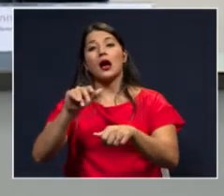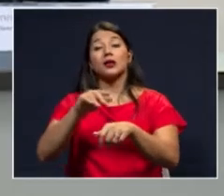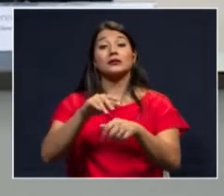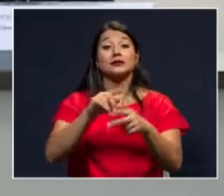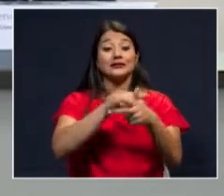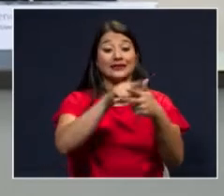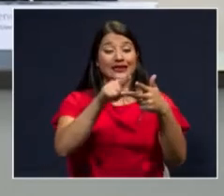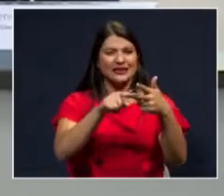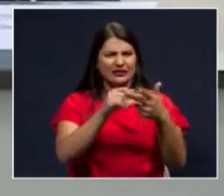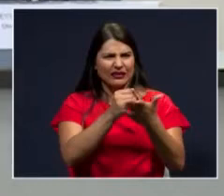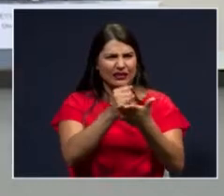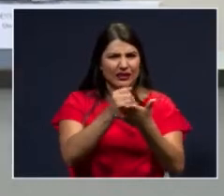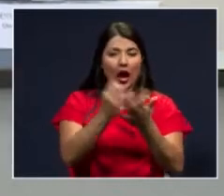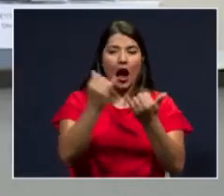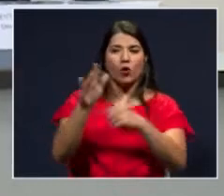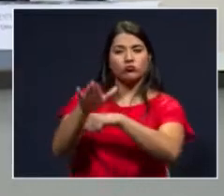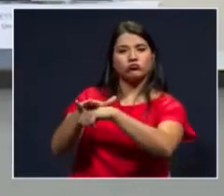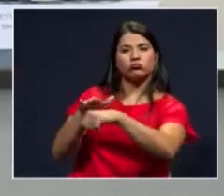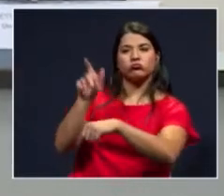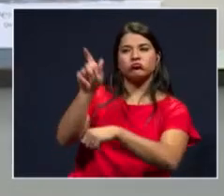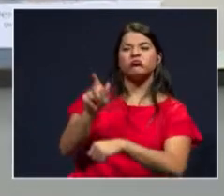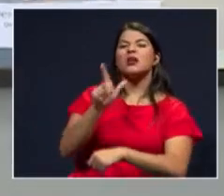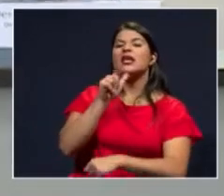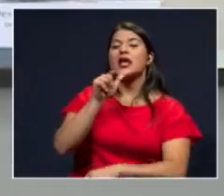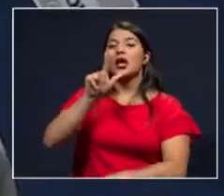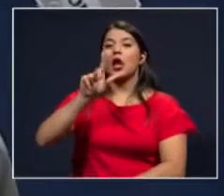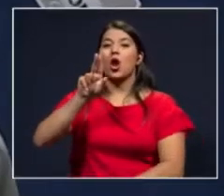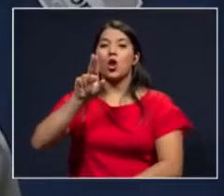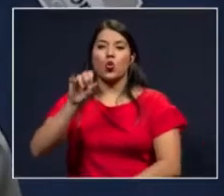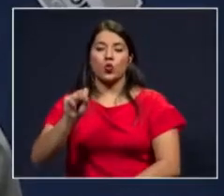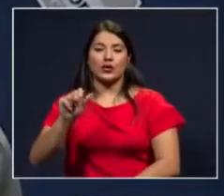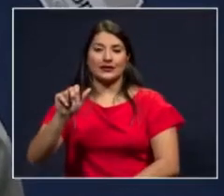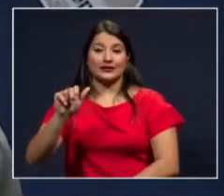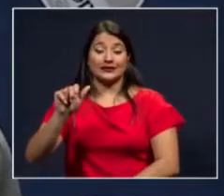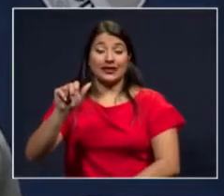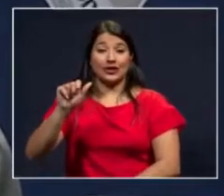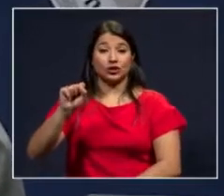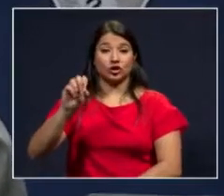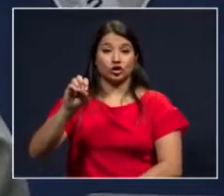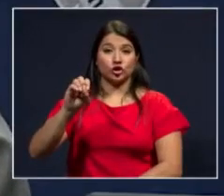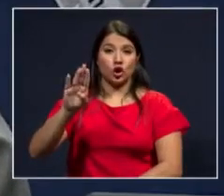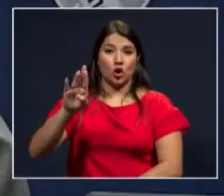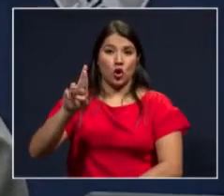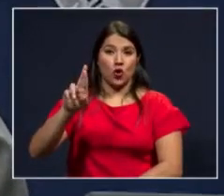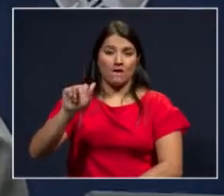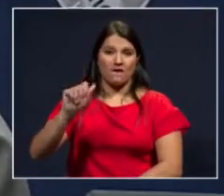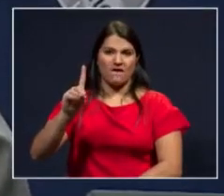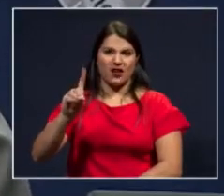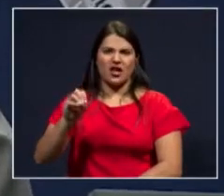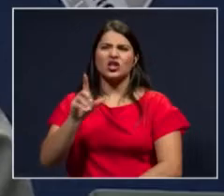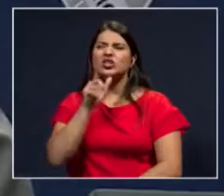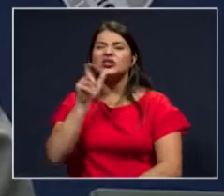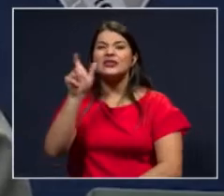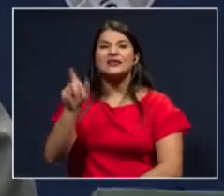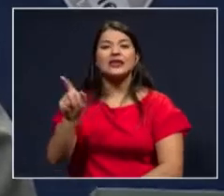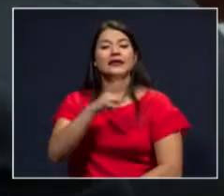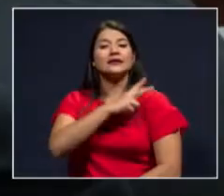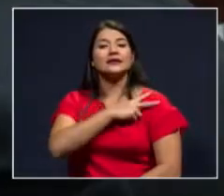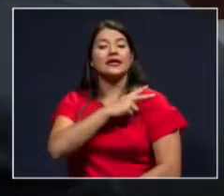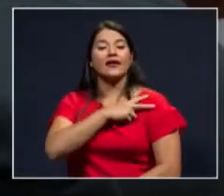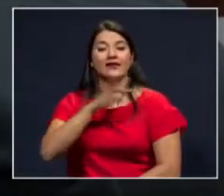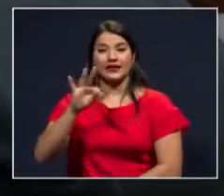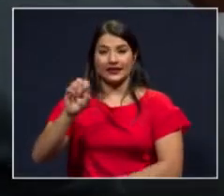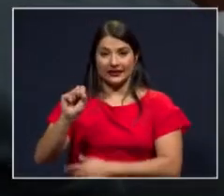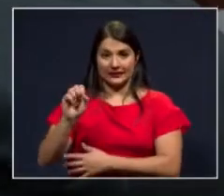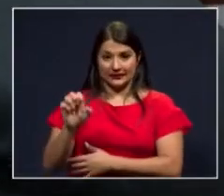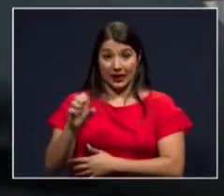En medio de la investigación que trasladó el Tribunal Supremo de Elecciones a la Fiscalía sobre la posible estructura paralela en